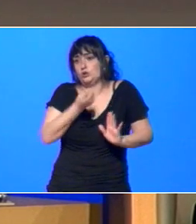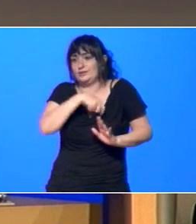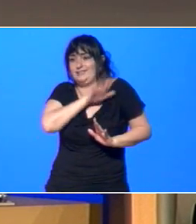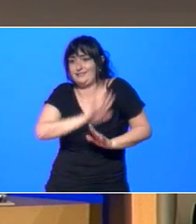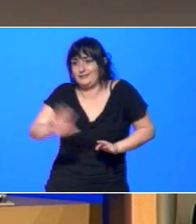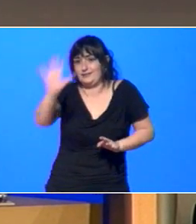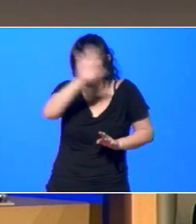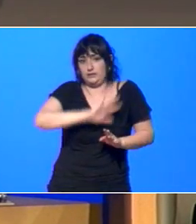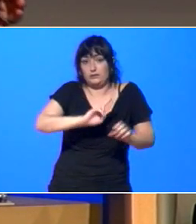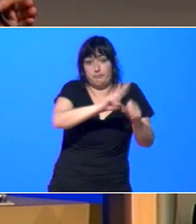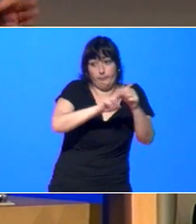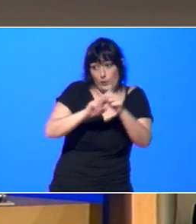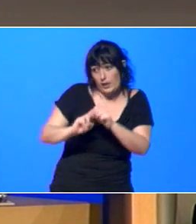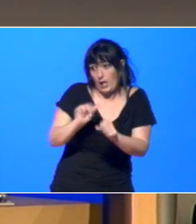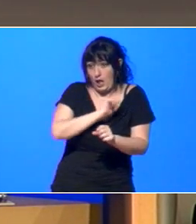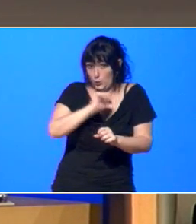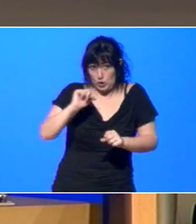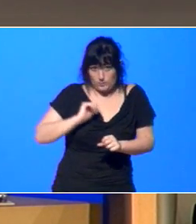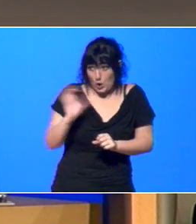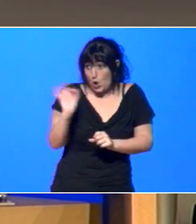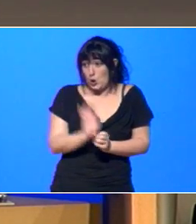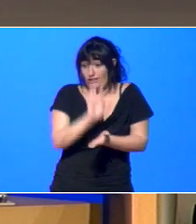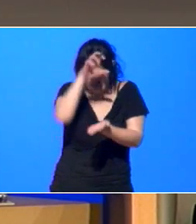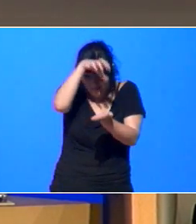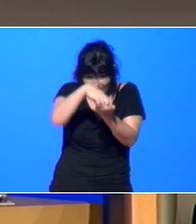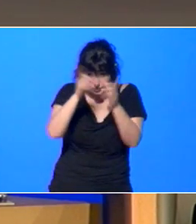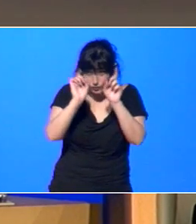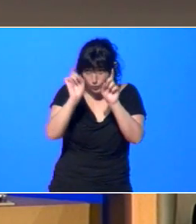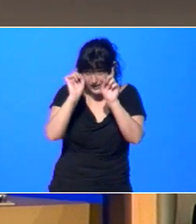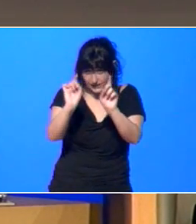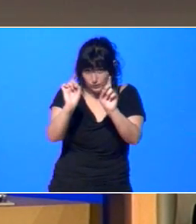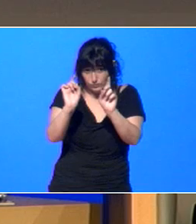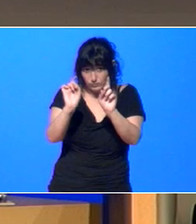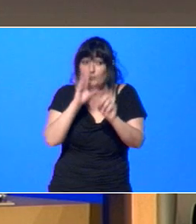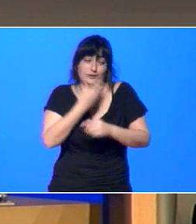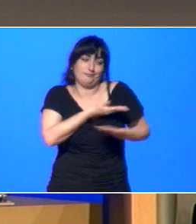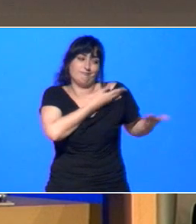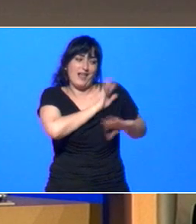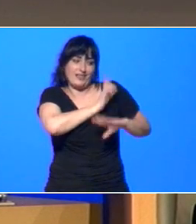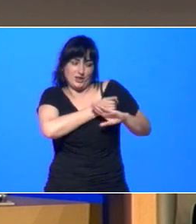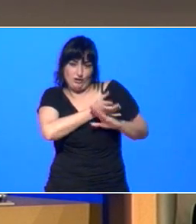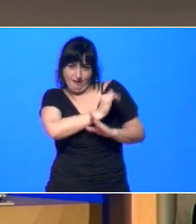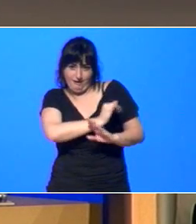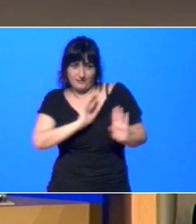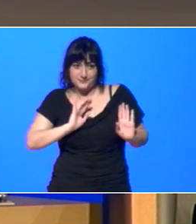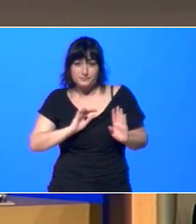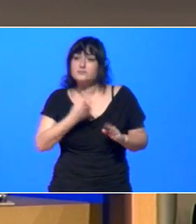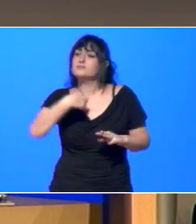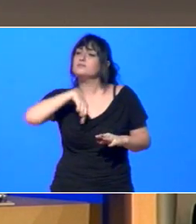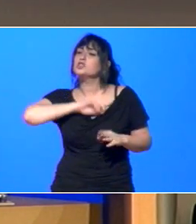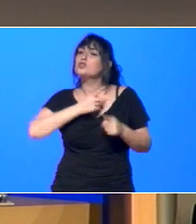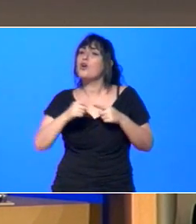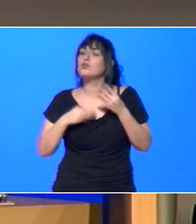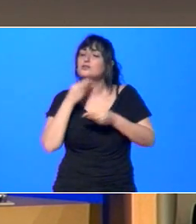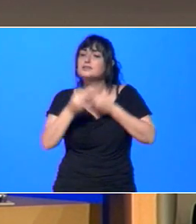autonómico, local o de un centro educativo, del cual tenemos aquí a un director, es en qué medida lo que hacemos o dejamos de